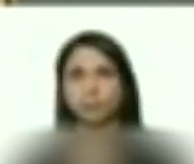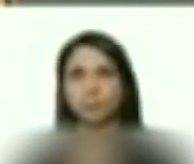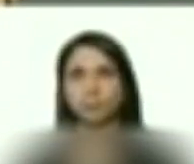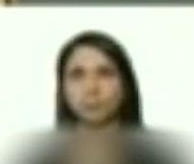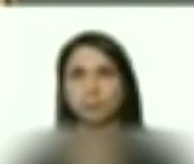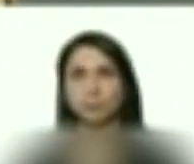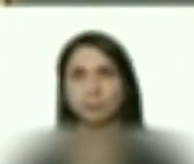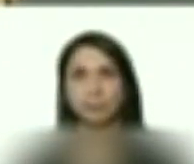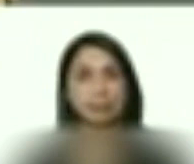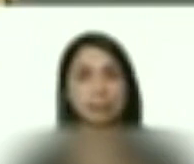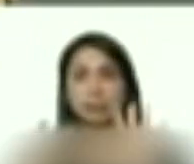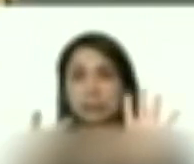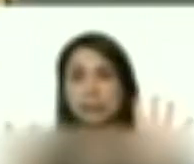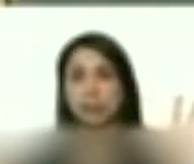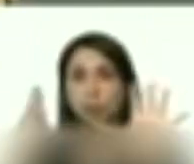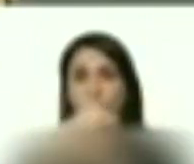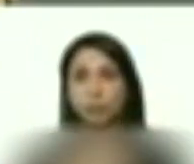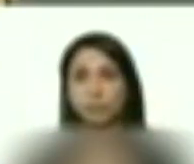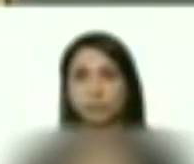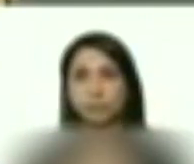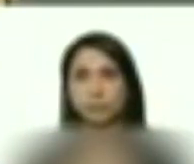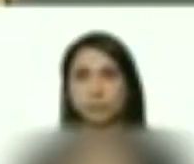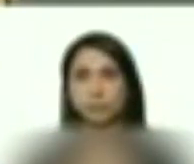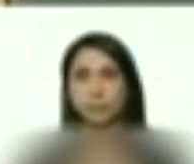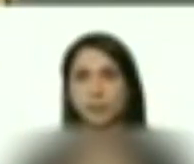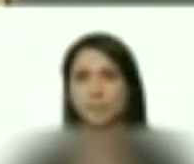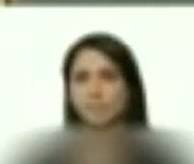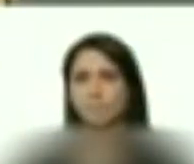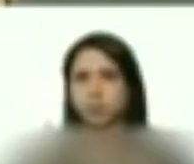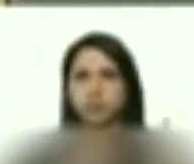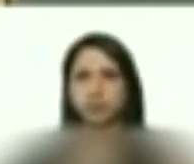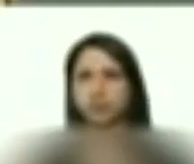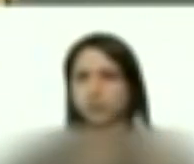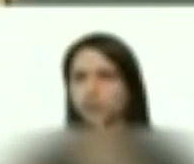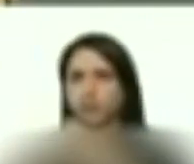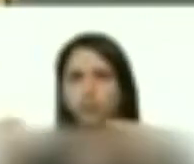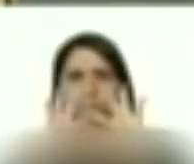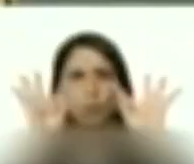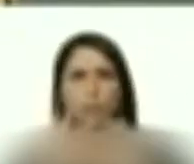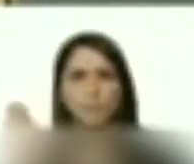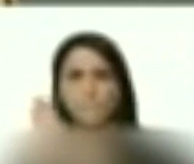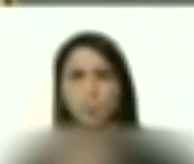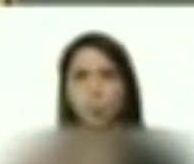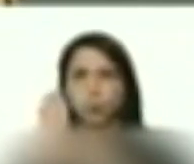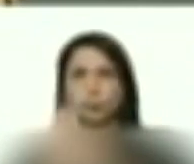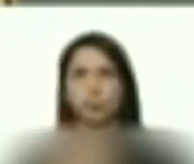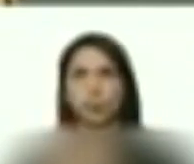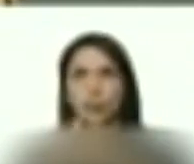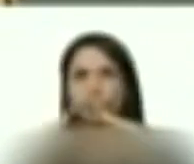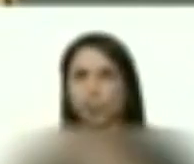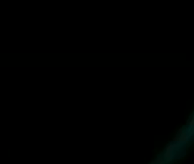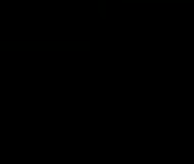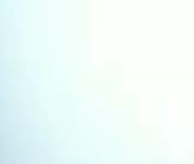y ya desde las 7 de la noche activamos todos los mecanismos de protección de toda la